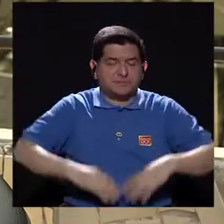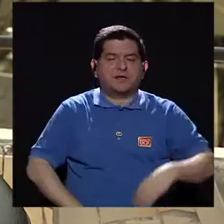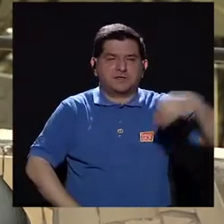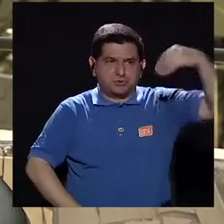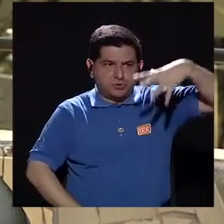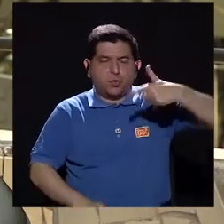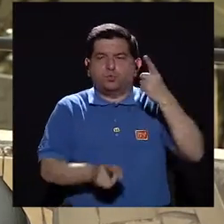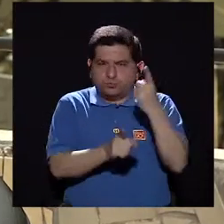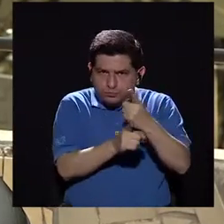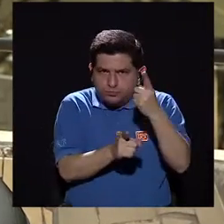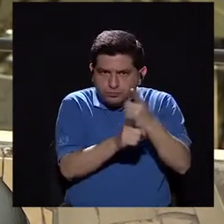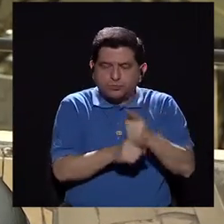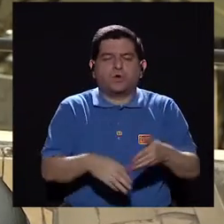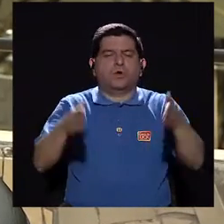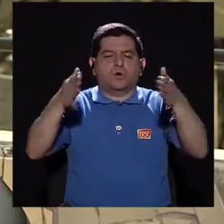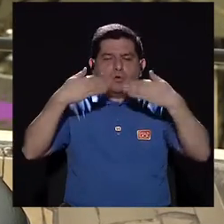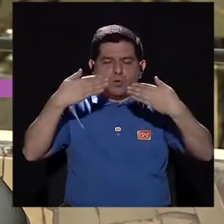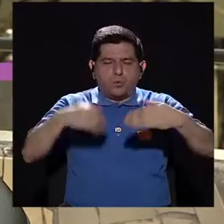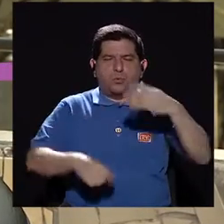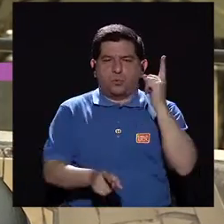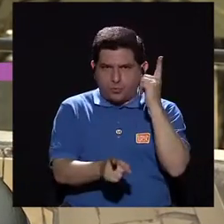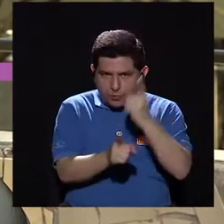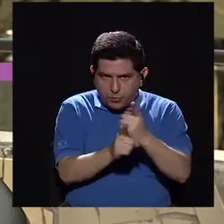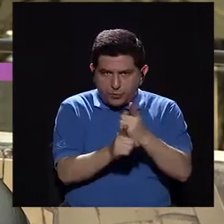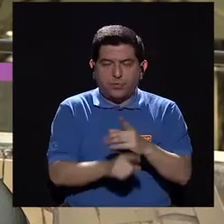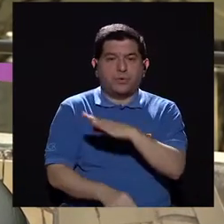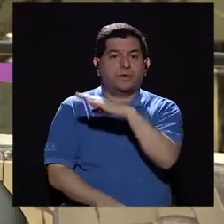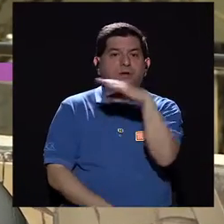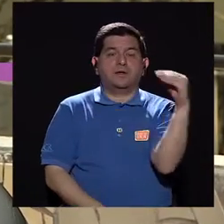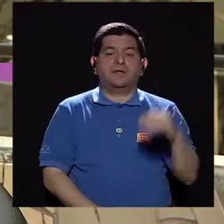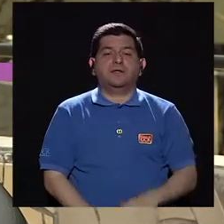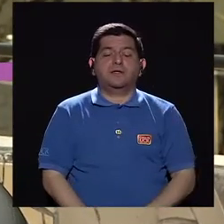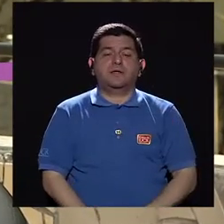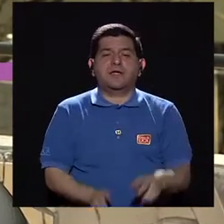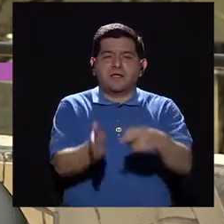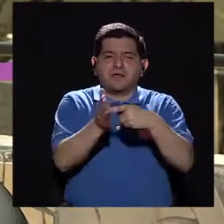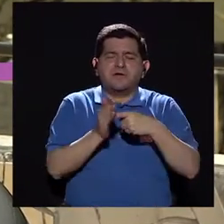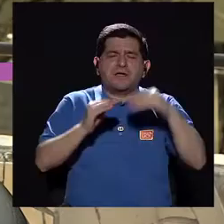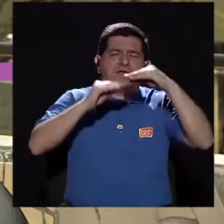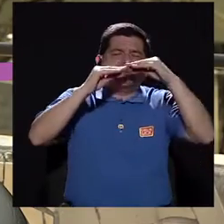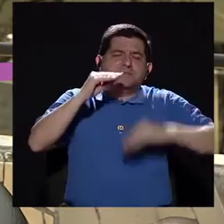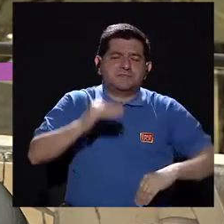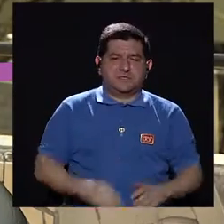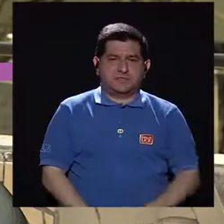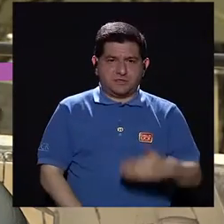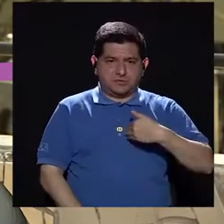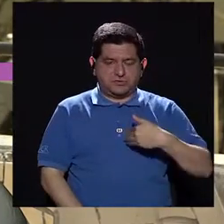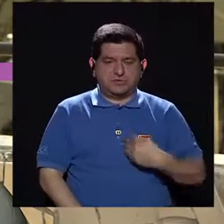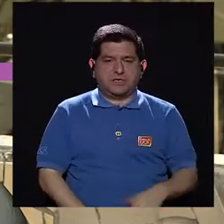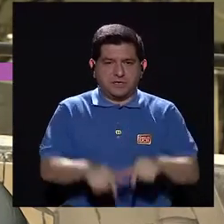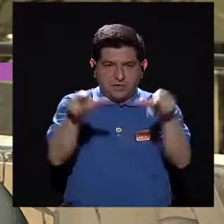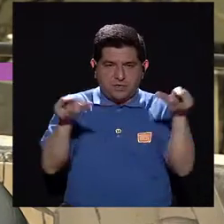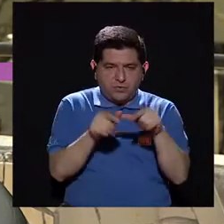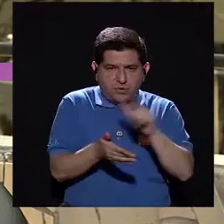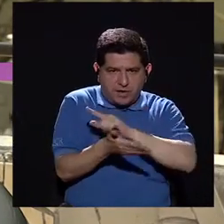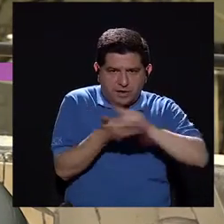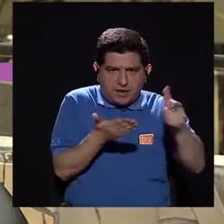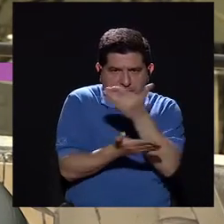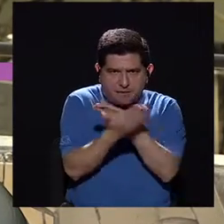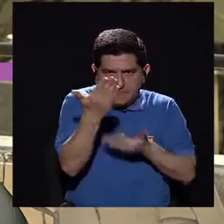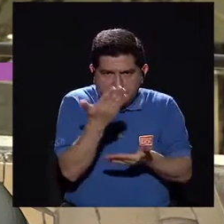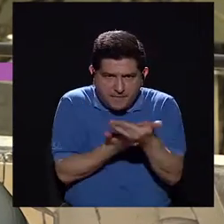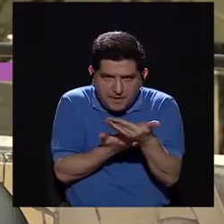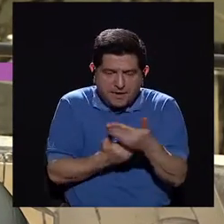espacio iluminado, ventilado y con unos requerimientos mínimos, por lo menos que tengan